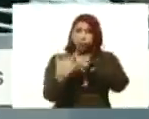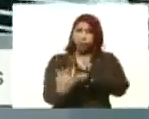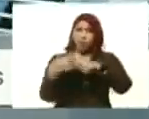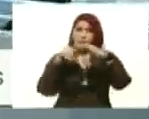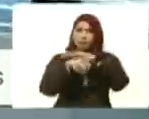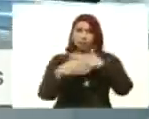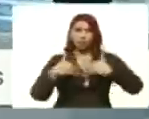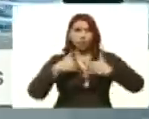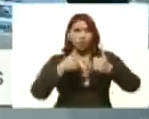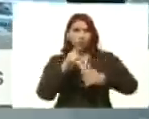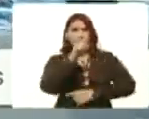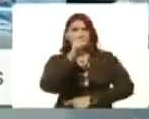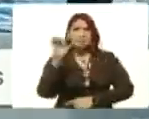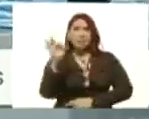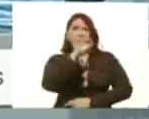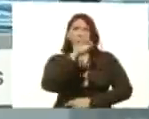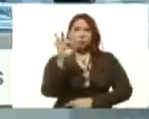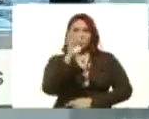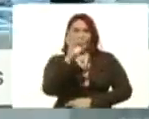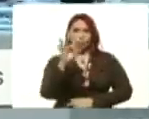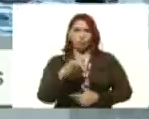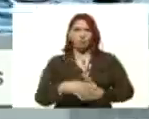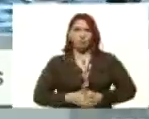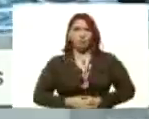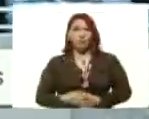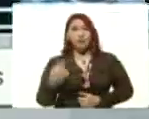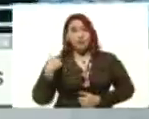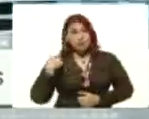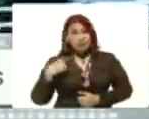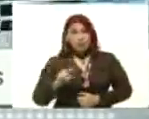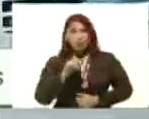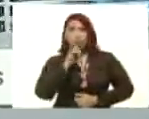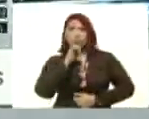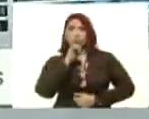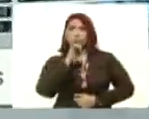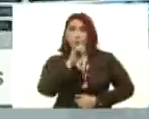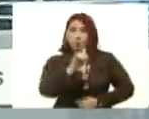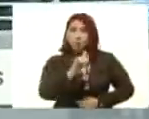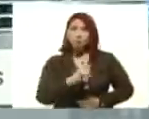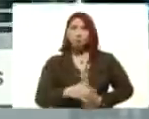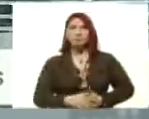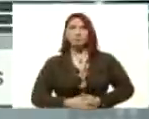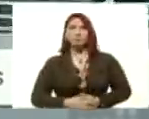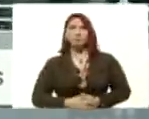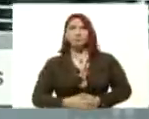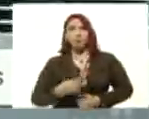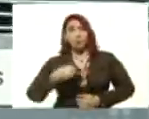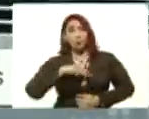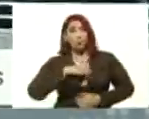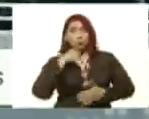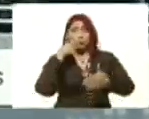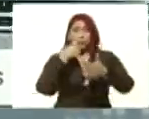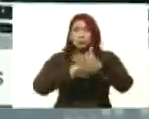Salud 100%. Yo tengo que informar que estamos en una